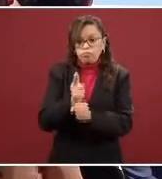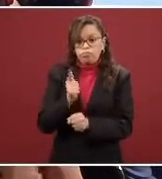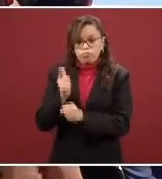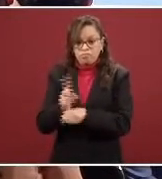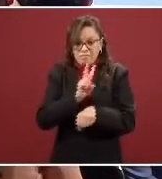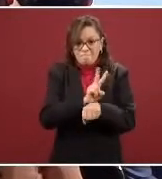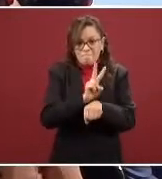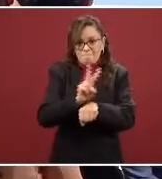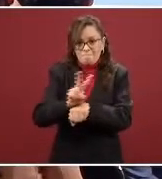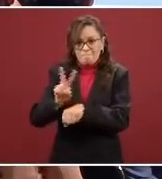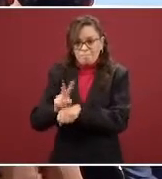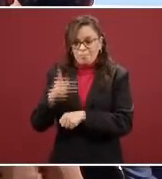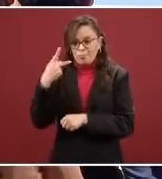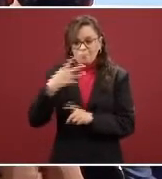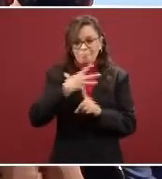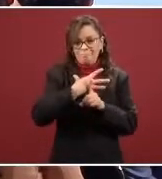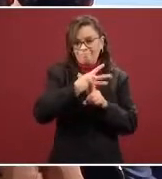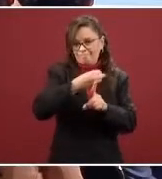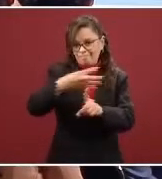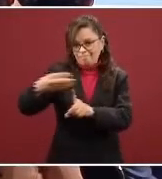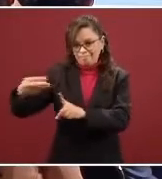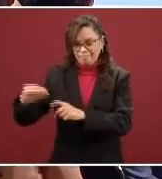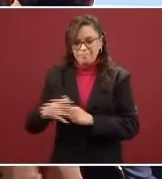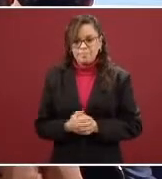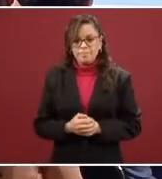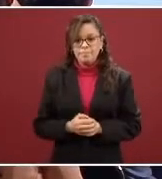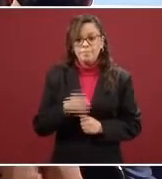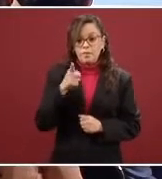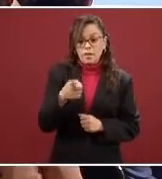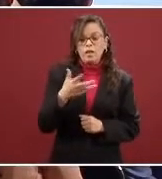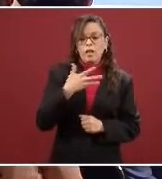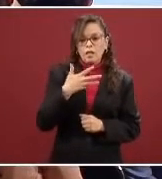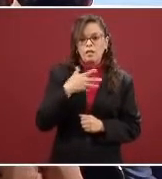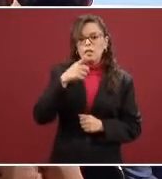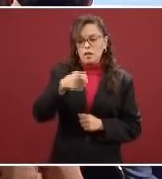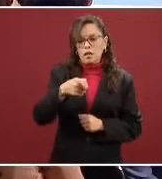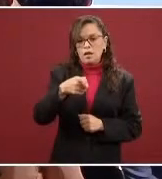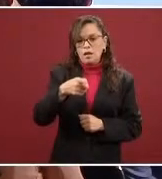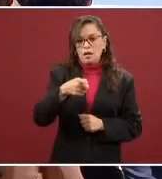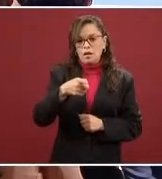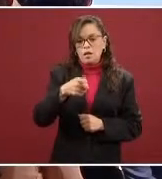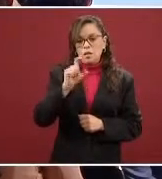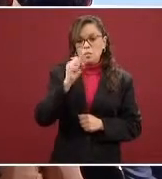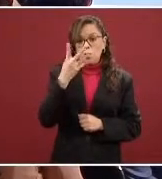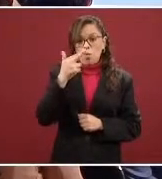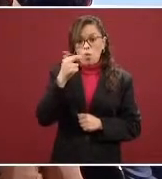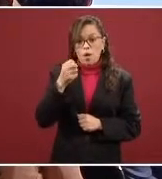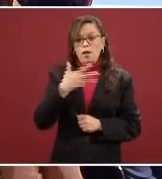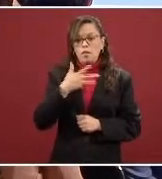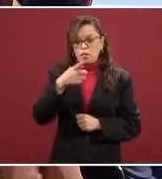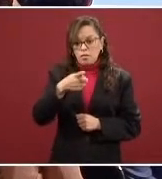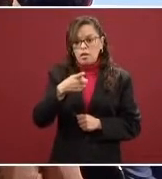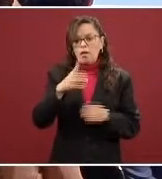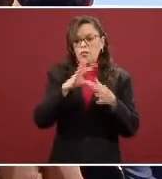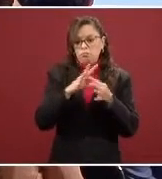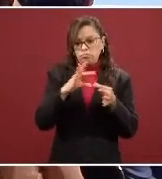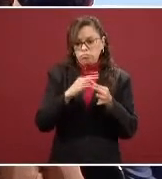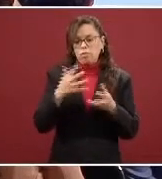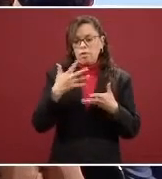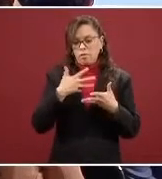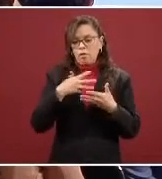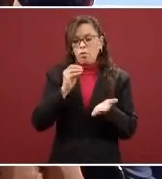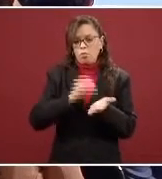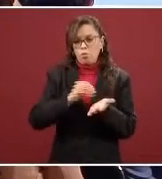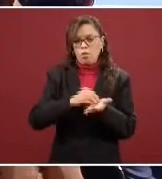vigilancia epidemiológica, este es el estatus que guardan los casos en las últimas 24 horas, en donde todavía la